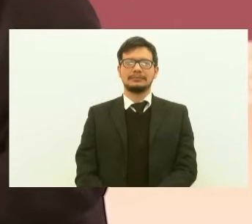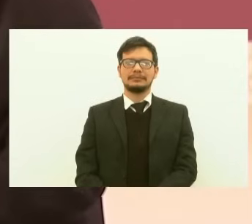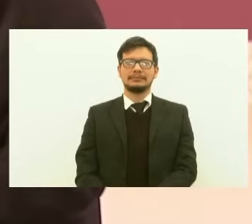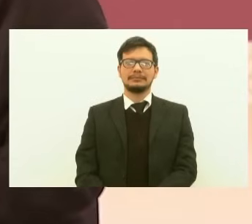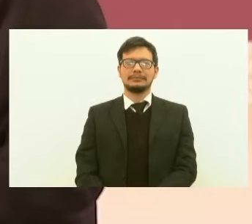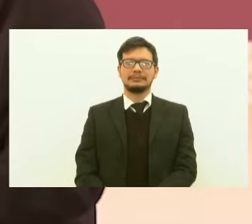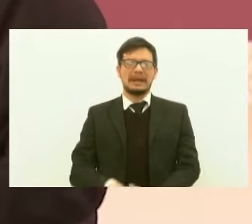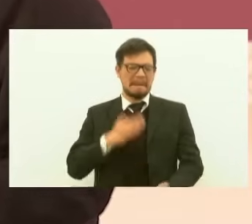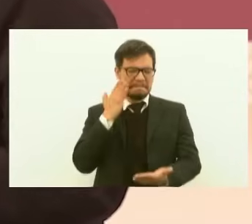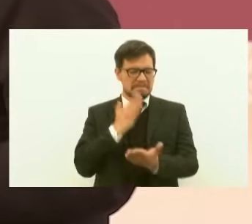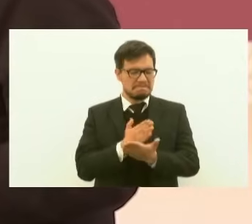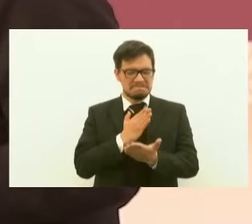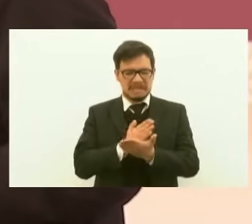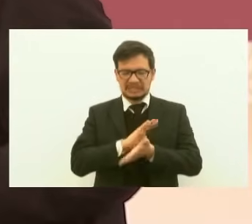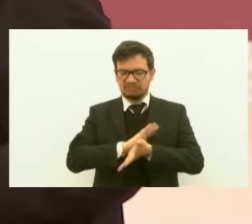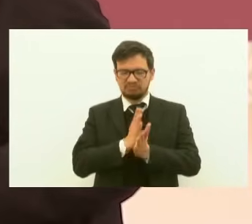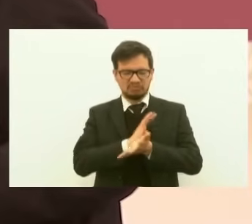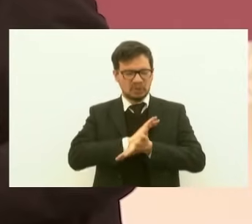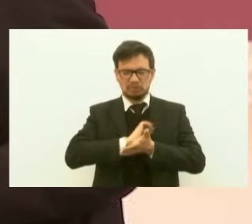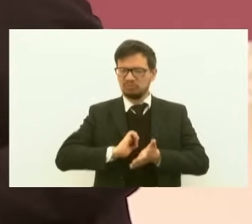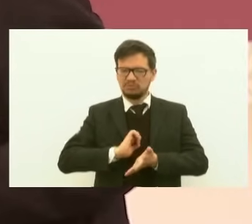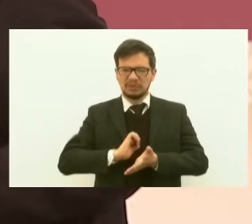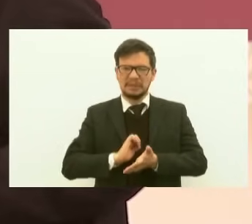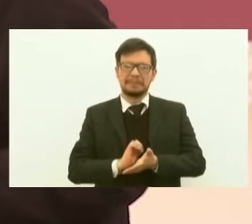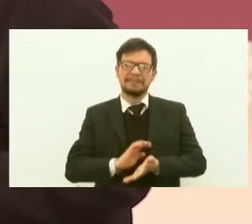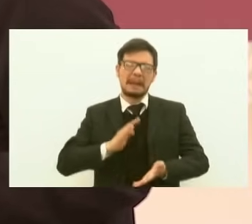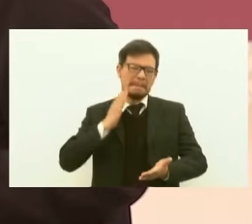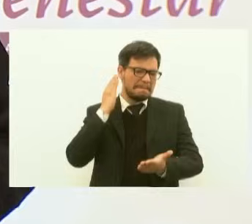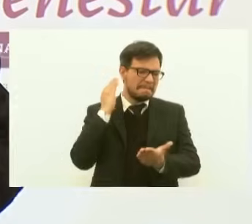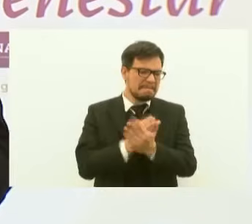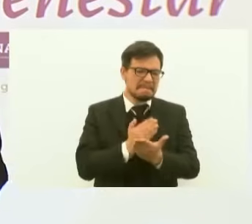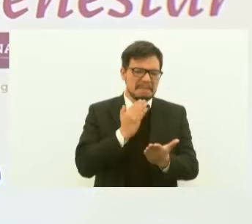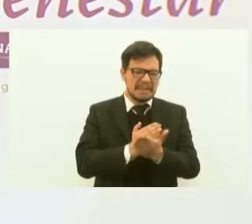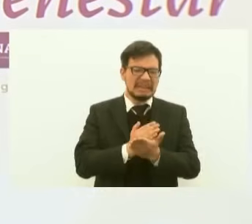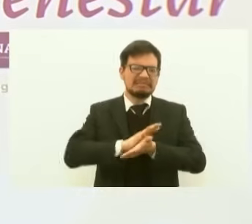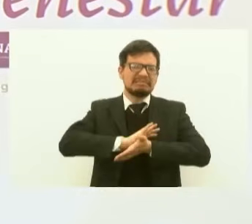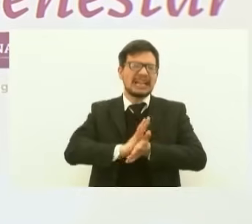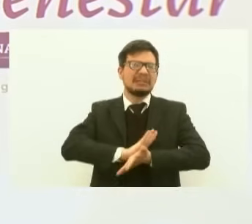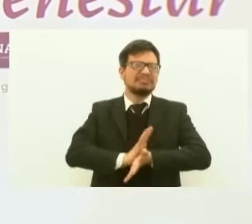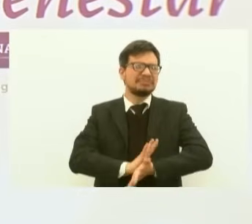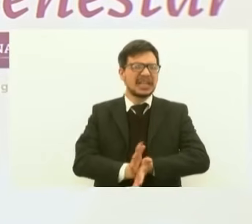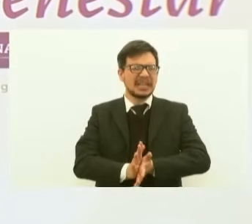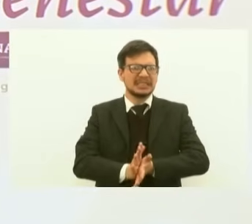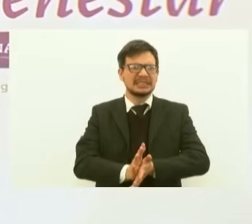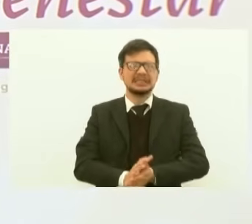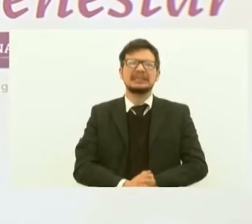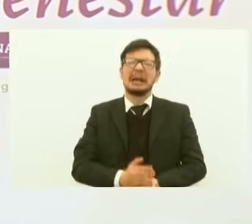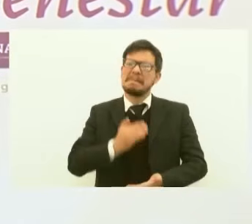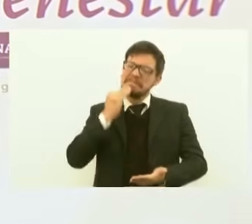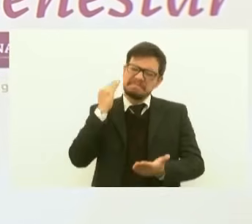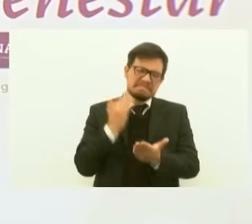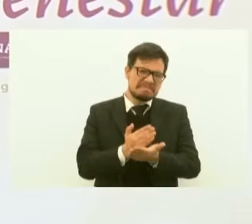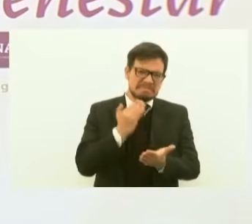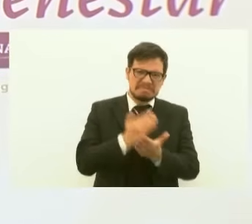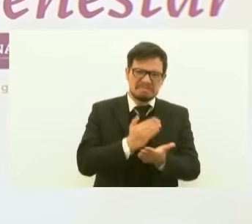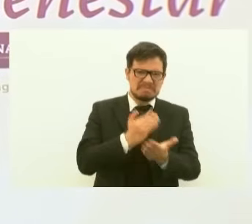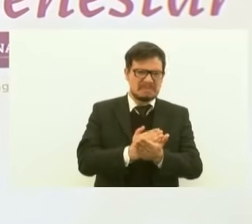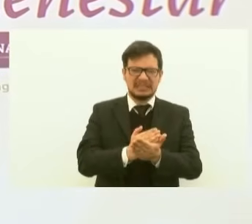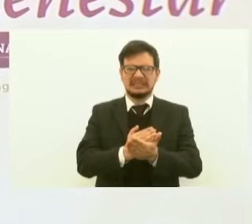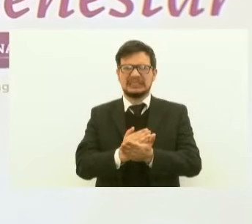Basta a la corrupción. Basta al clasismo. Basta al racismo.